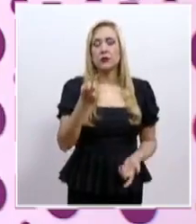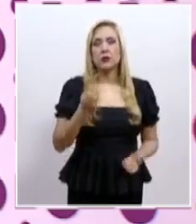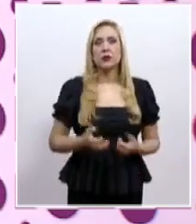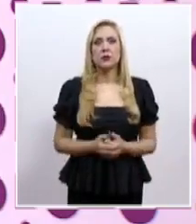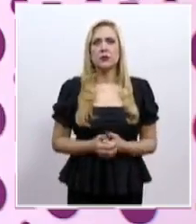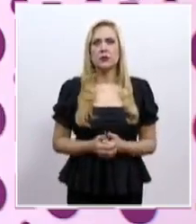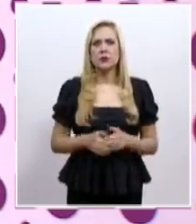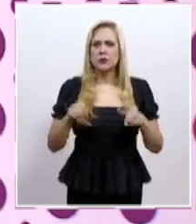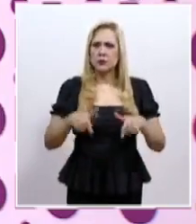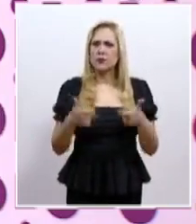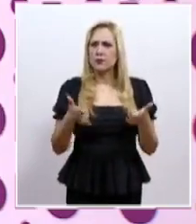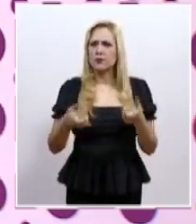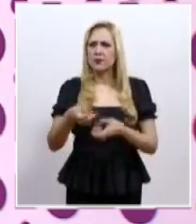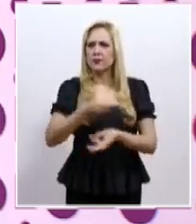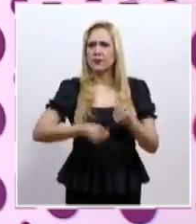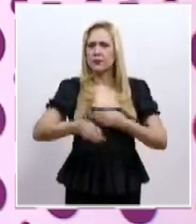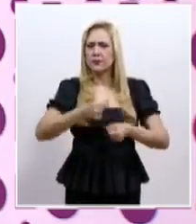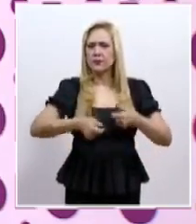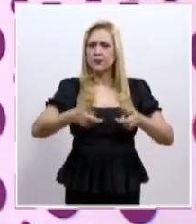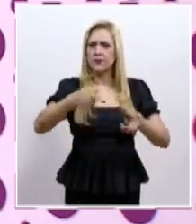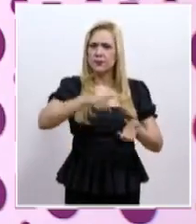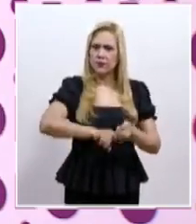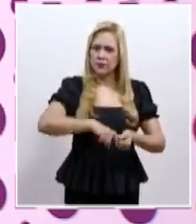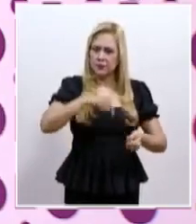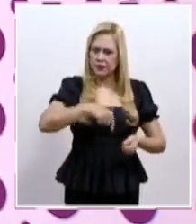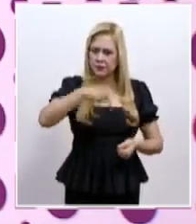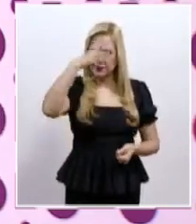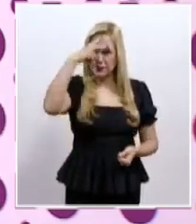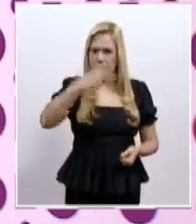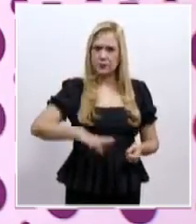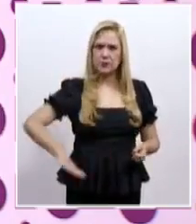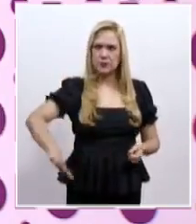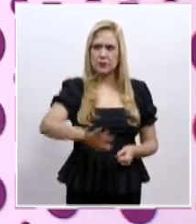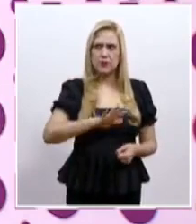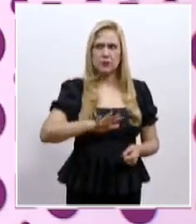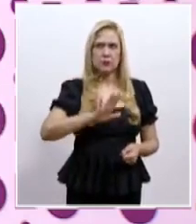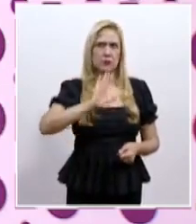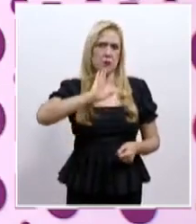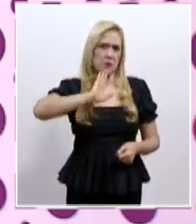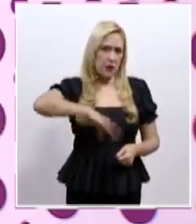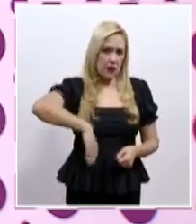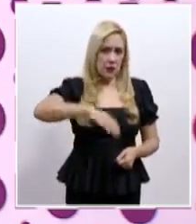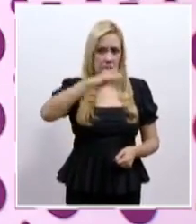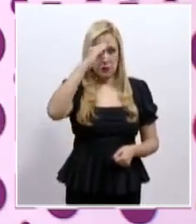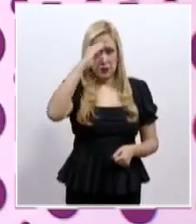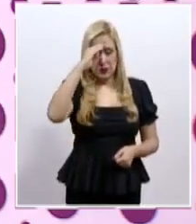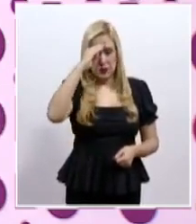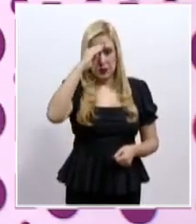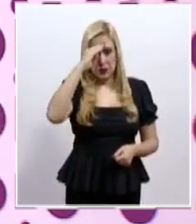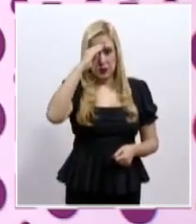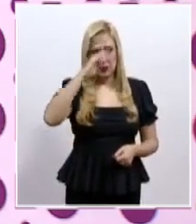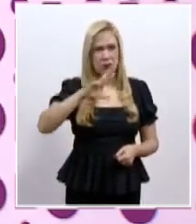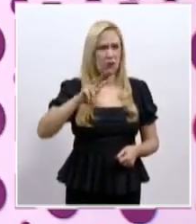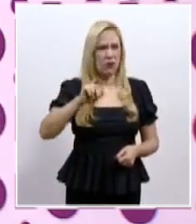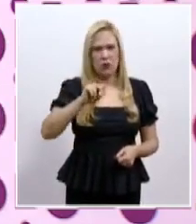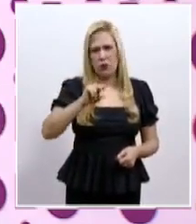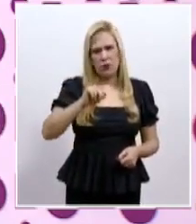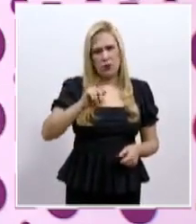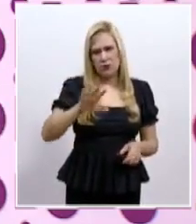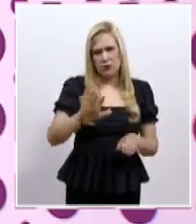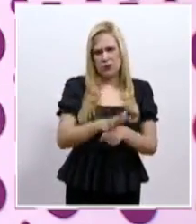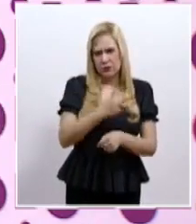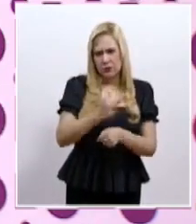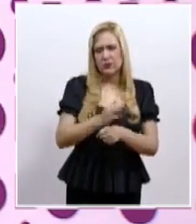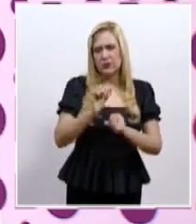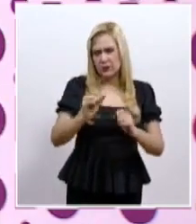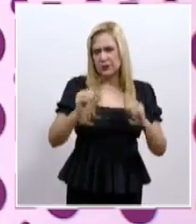sentido macroeconómico, nuestra economía no está mal. y avanzó,